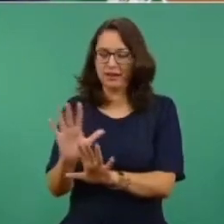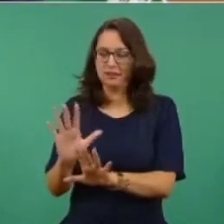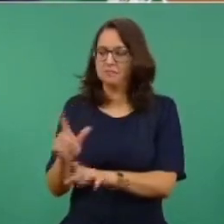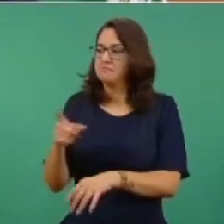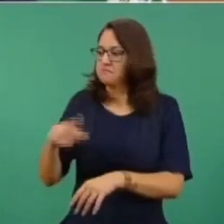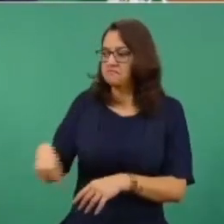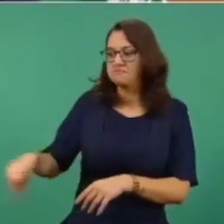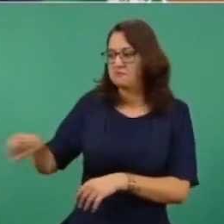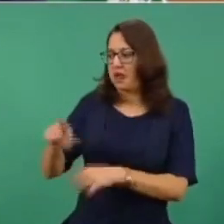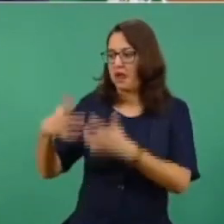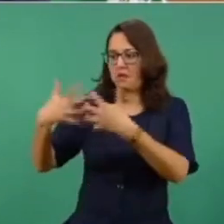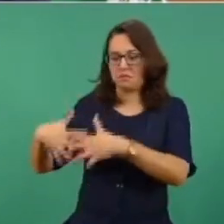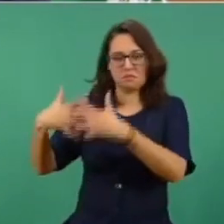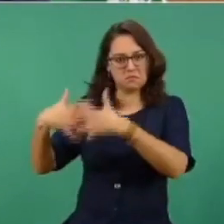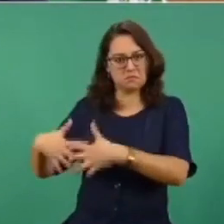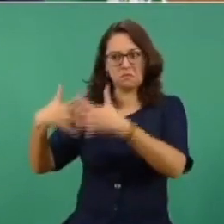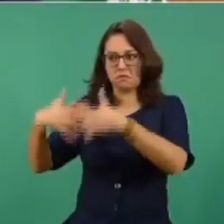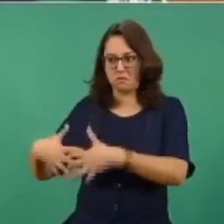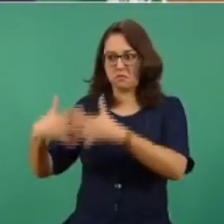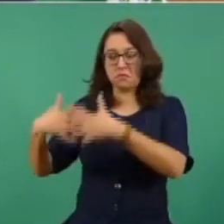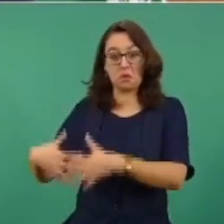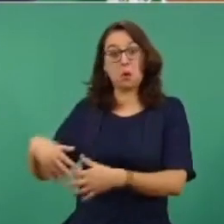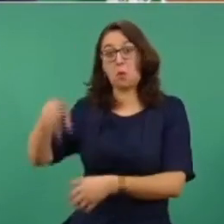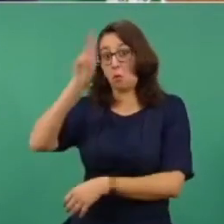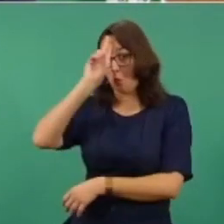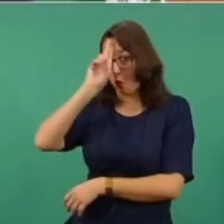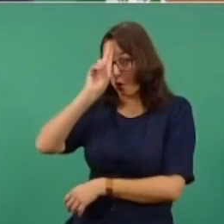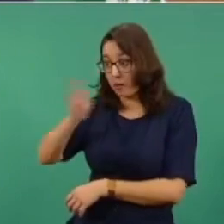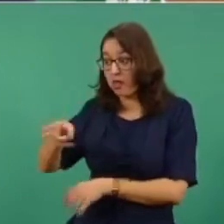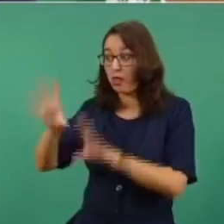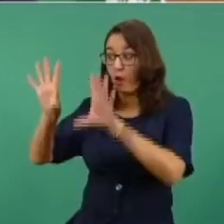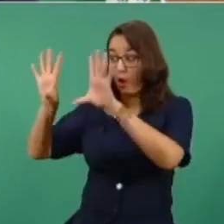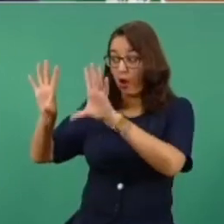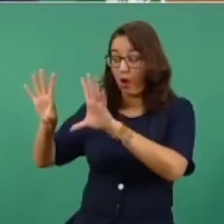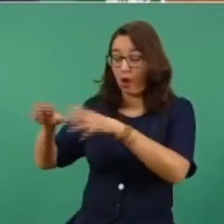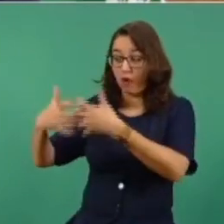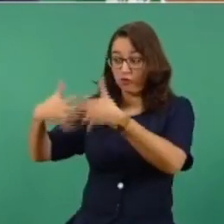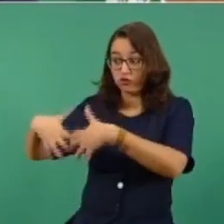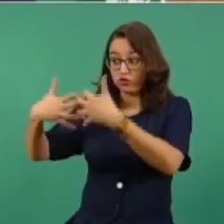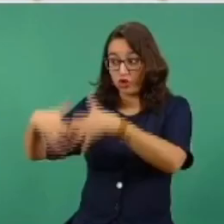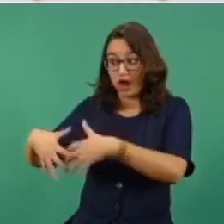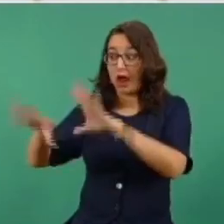despachando esa energía, no prohibiéndole